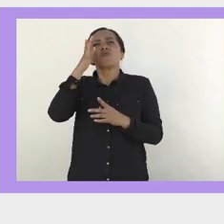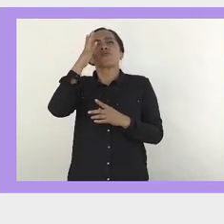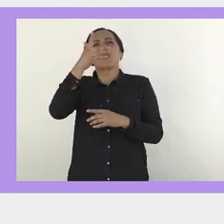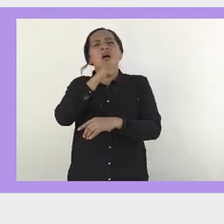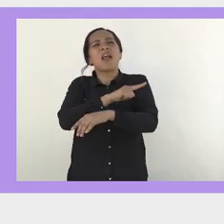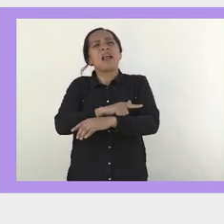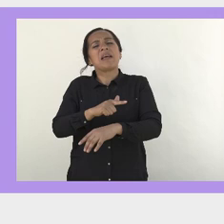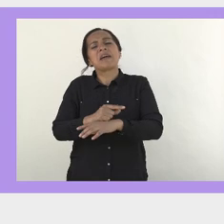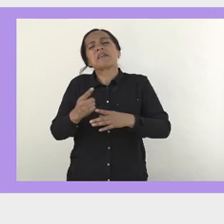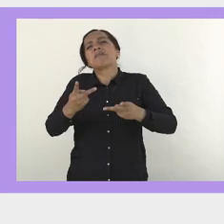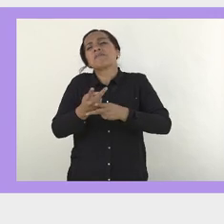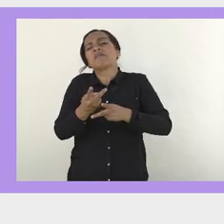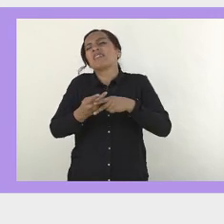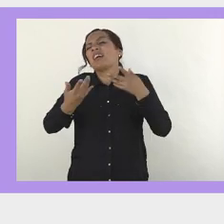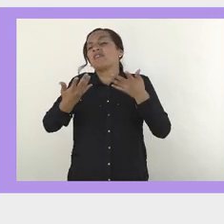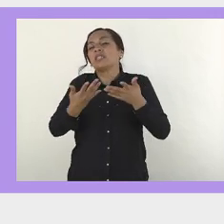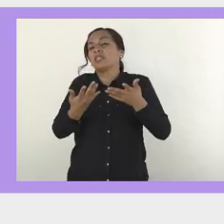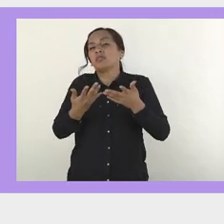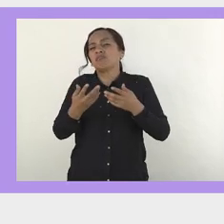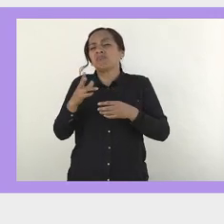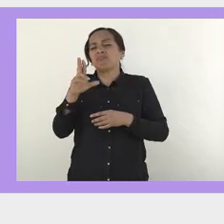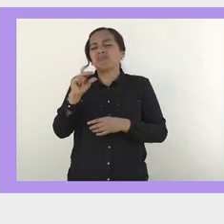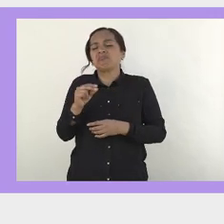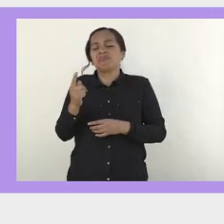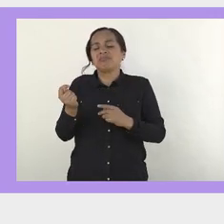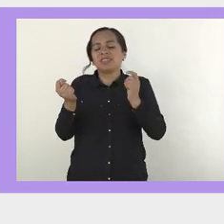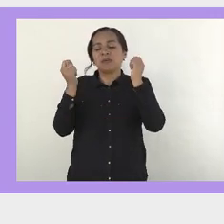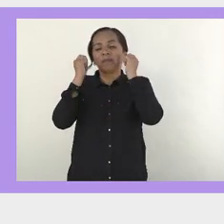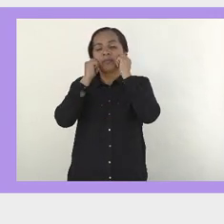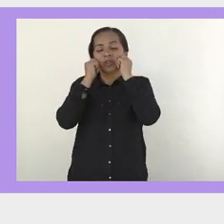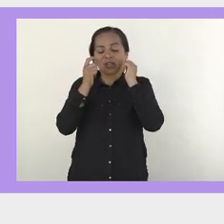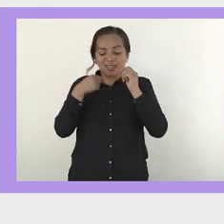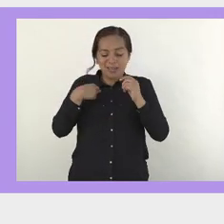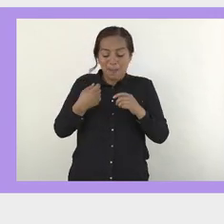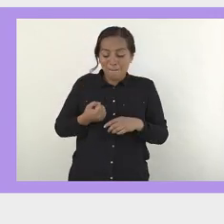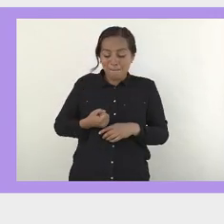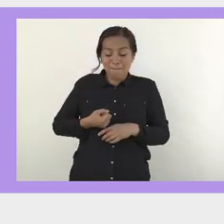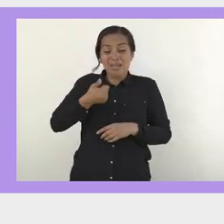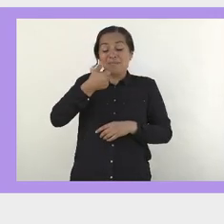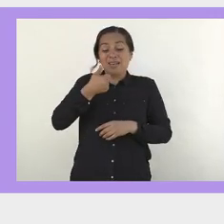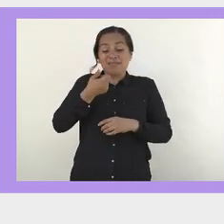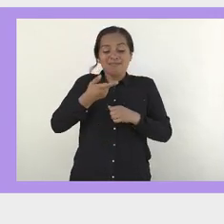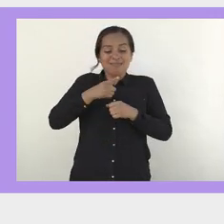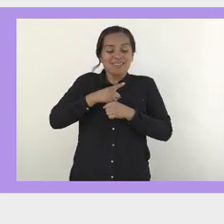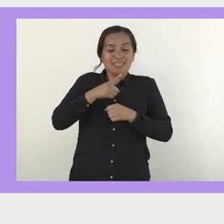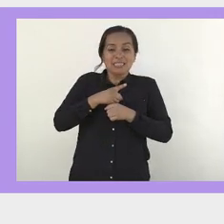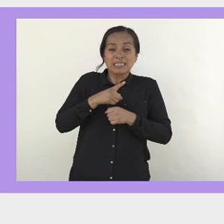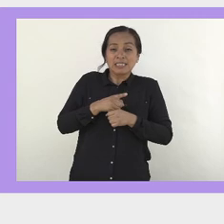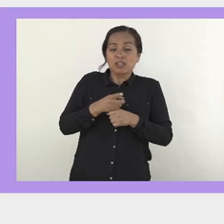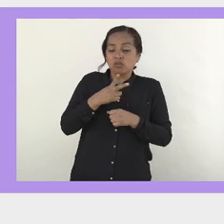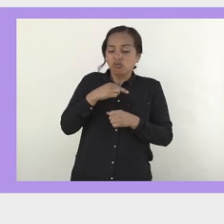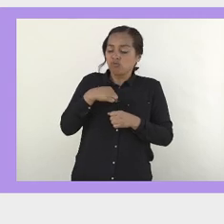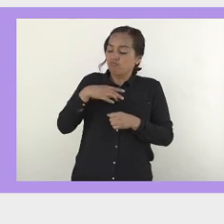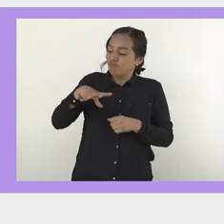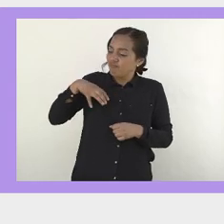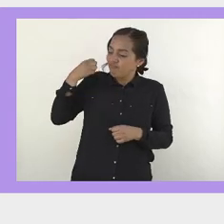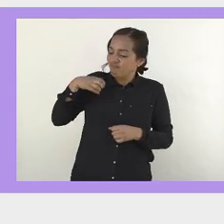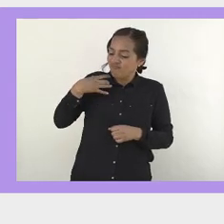sino para nosotros fue dar el 200 por ciento desde el primer día y también